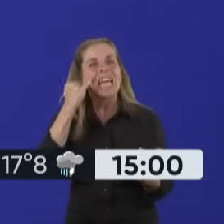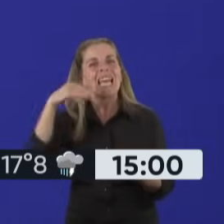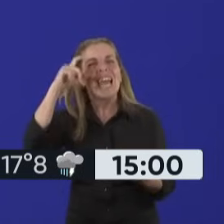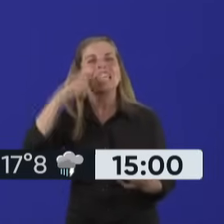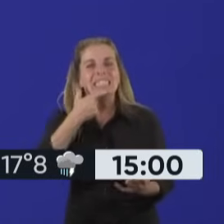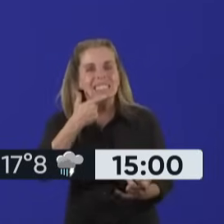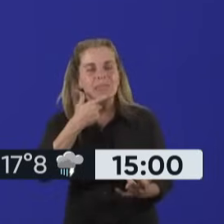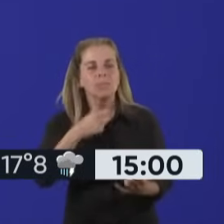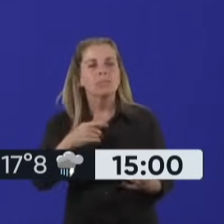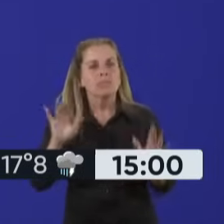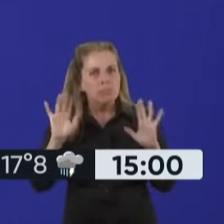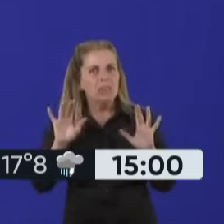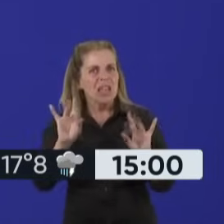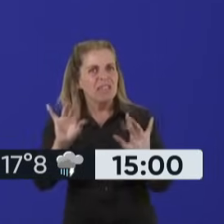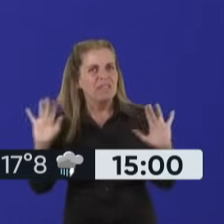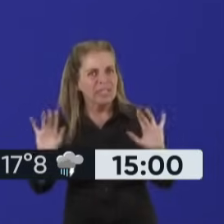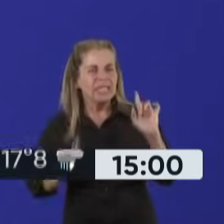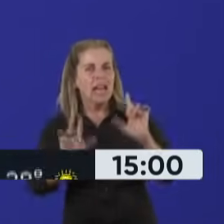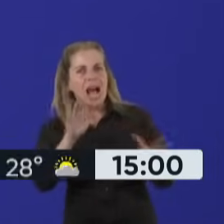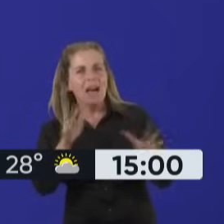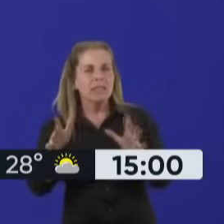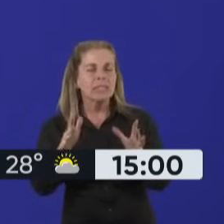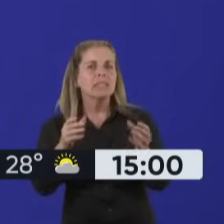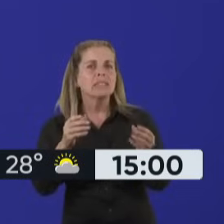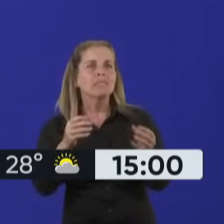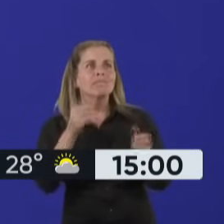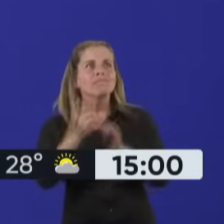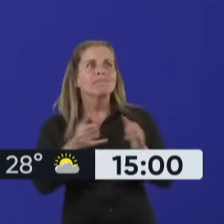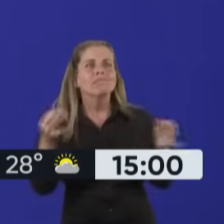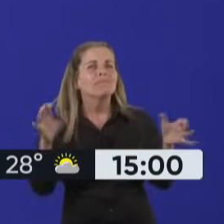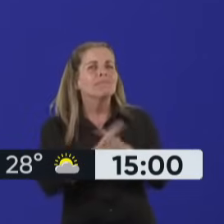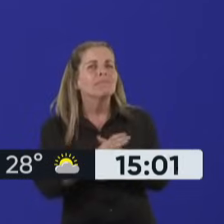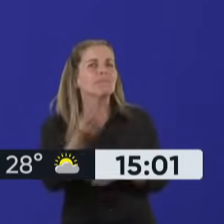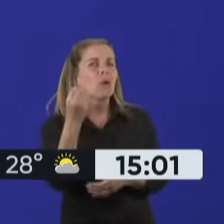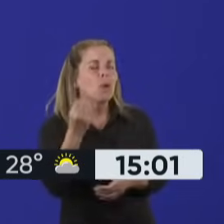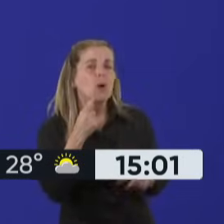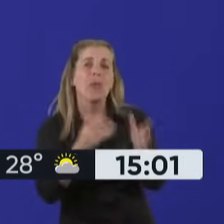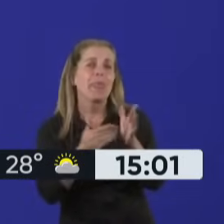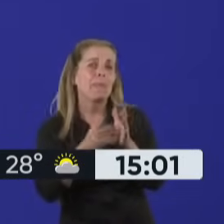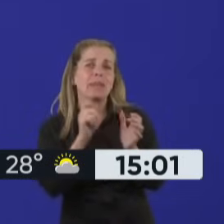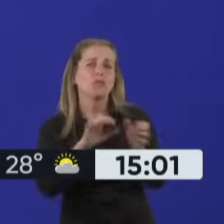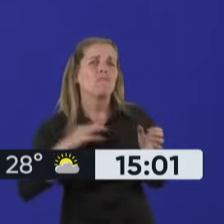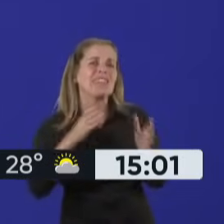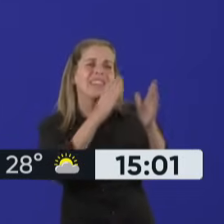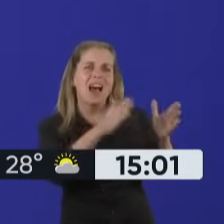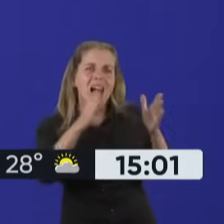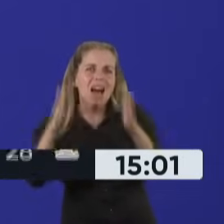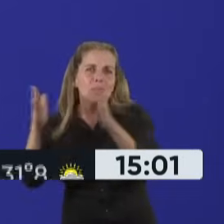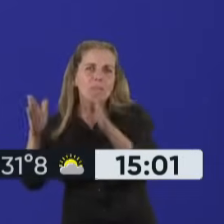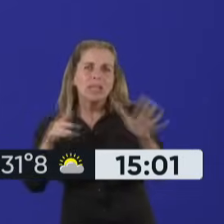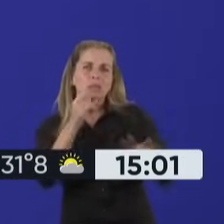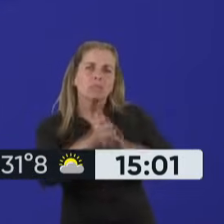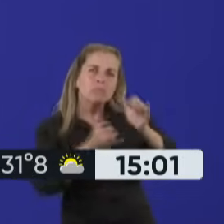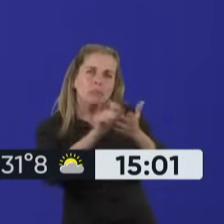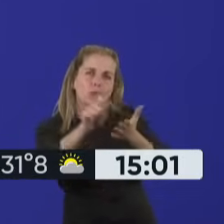Digamos, y es difícil catalogar en algún lugar a Keynes, digamos, porque depende en el momento de la vida de Keynes qué es lo que van a leer.